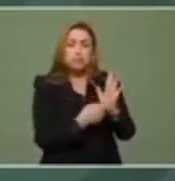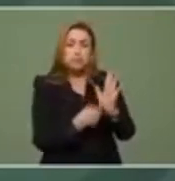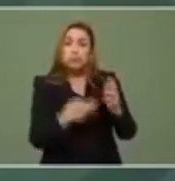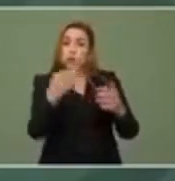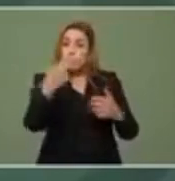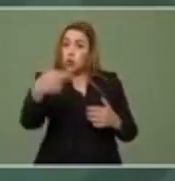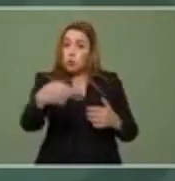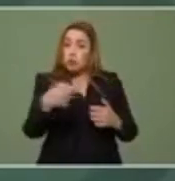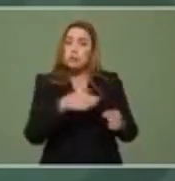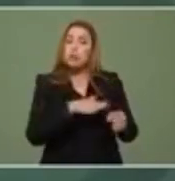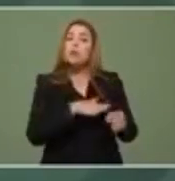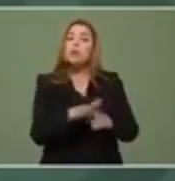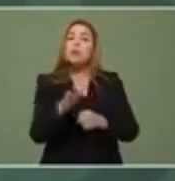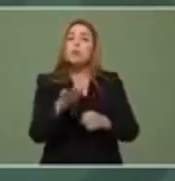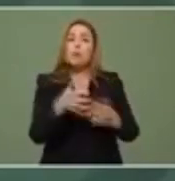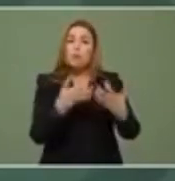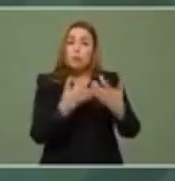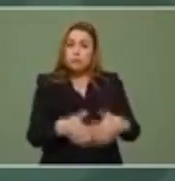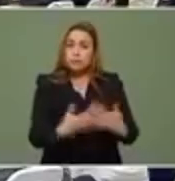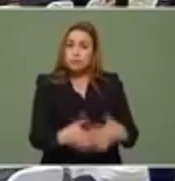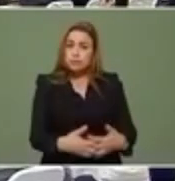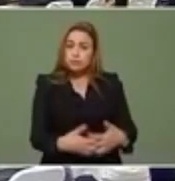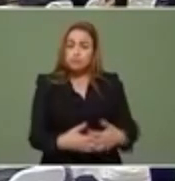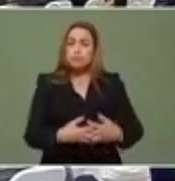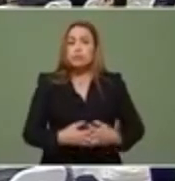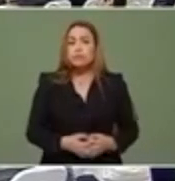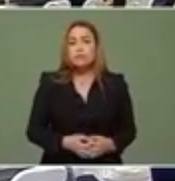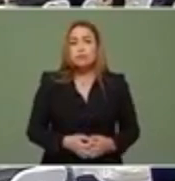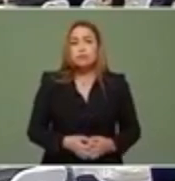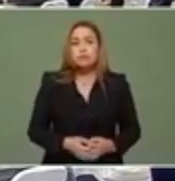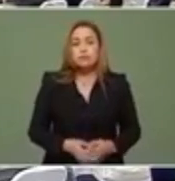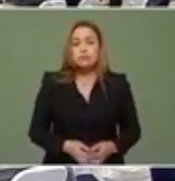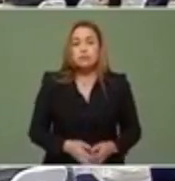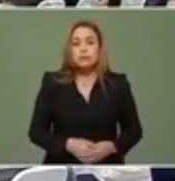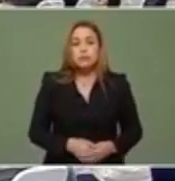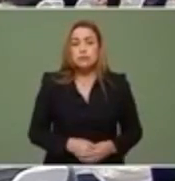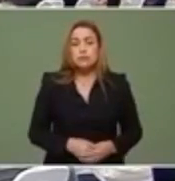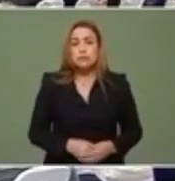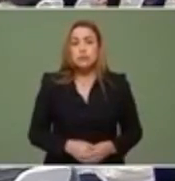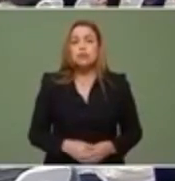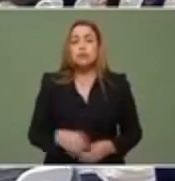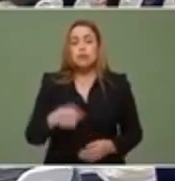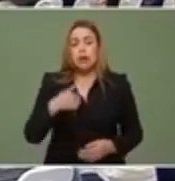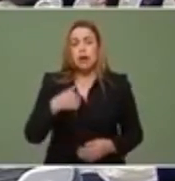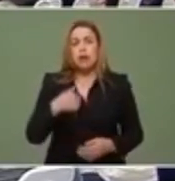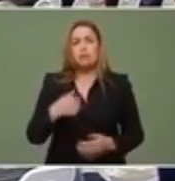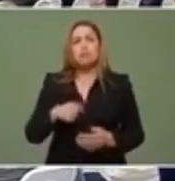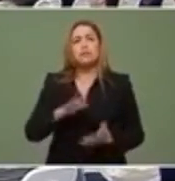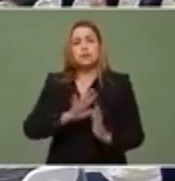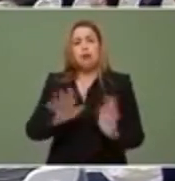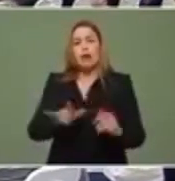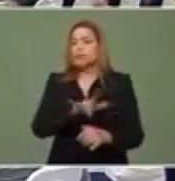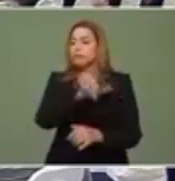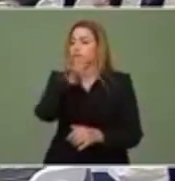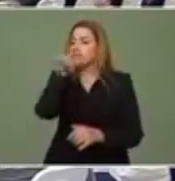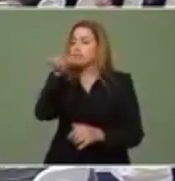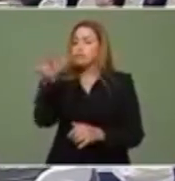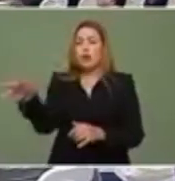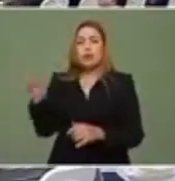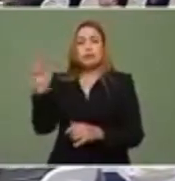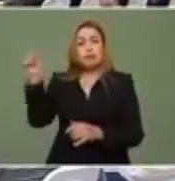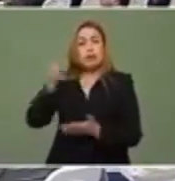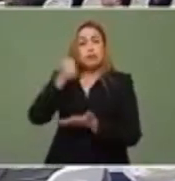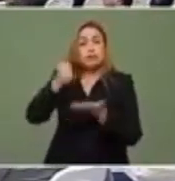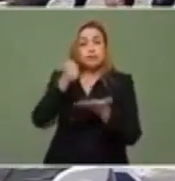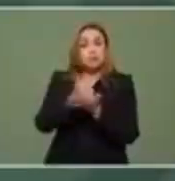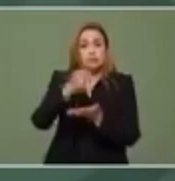su conferencia de prensa matutina desde la séptima zona militar en Monterrey, Nuevo León, el Ejecutivo Federal retomó el tema de la Guardia Nacional y resaltó que